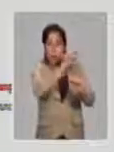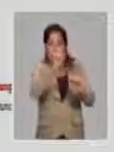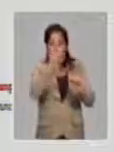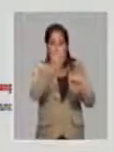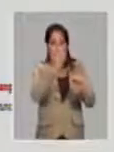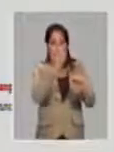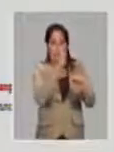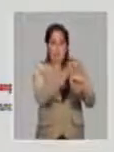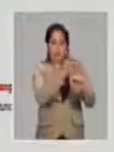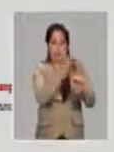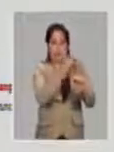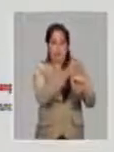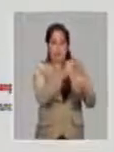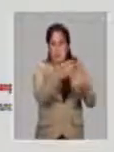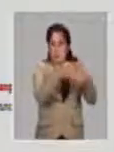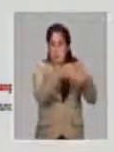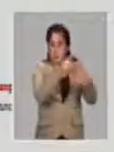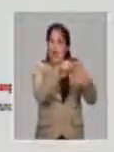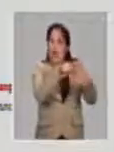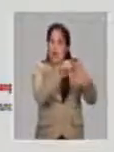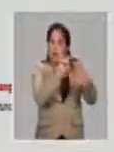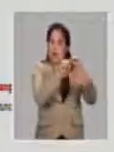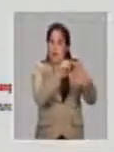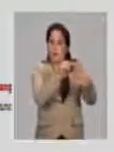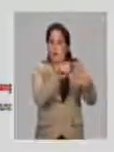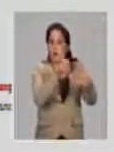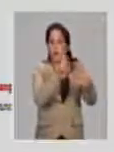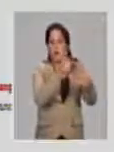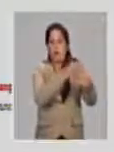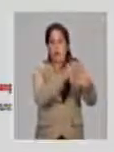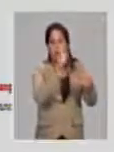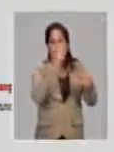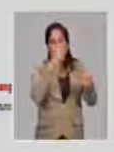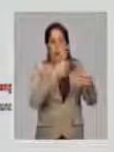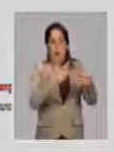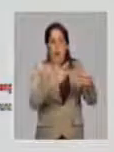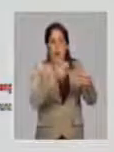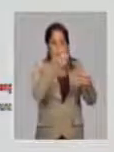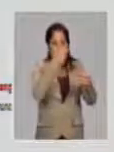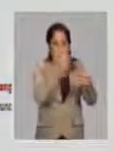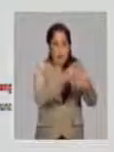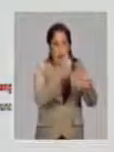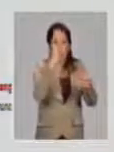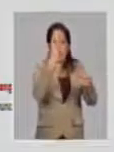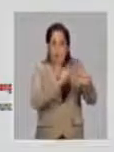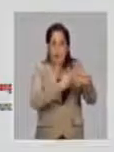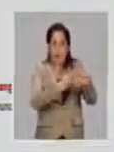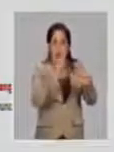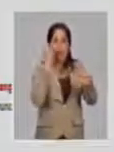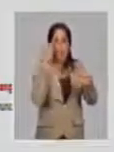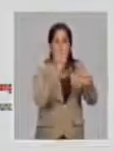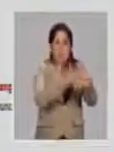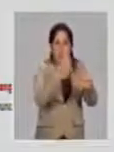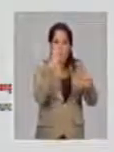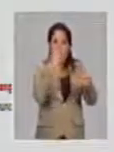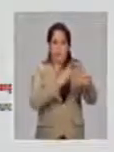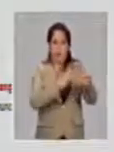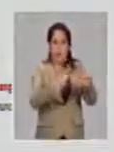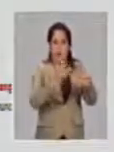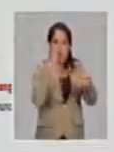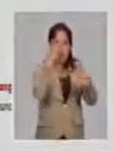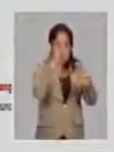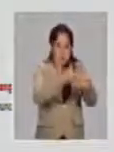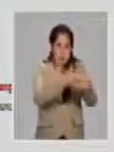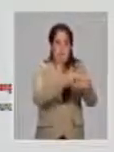3 dosis, pero que se administran espaciados cada 14 días, o sea, se pone una primera dosis, después a